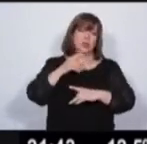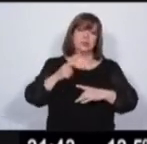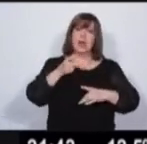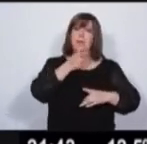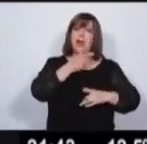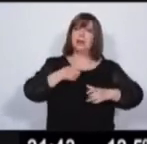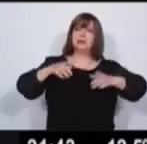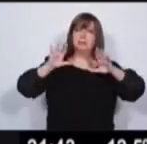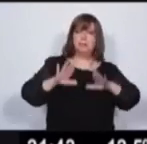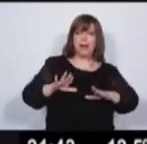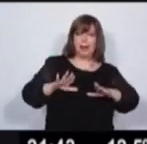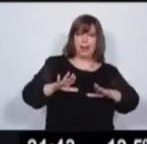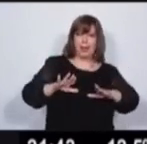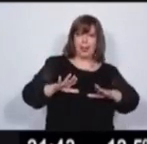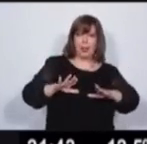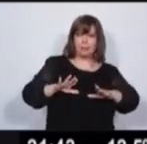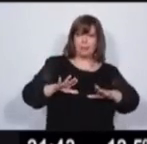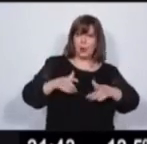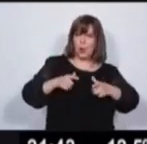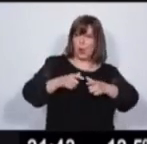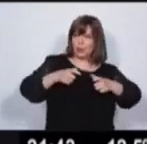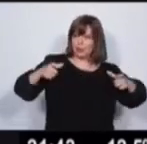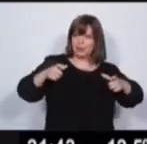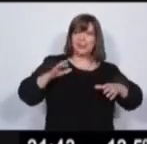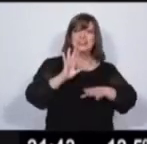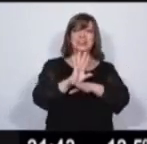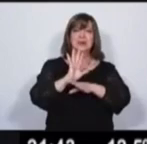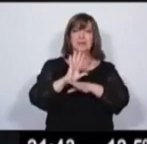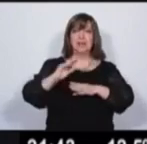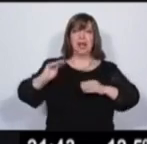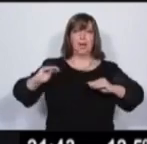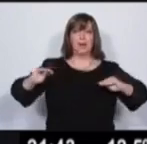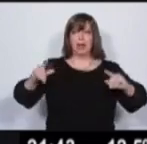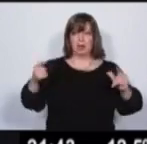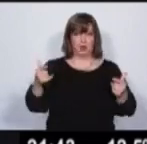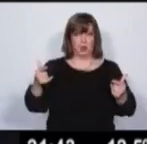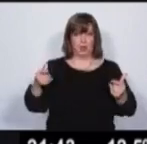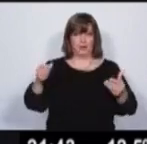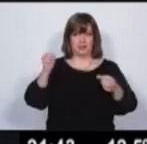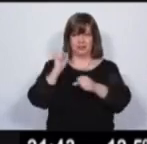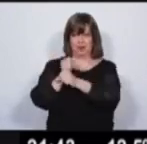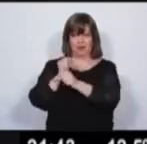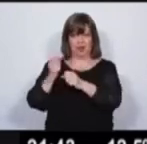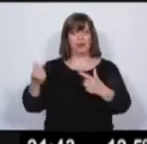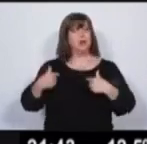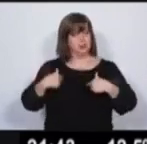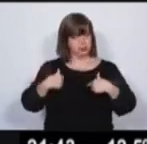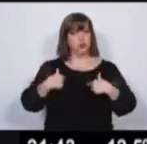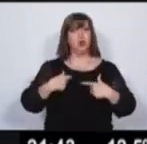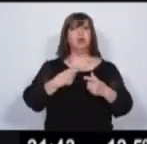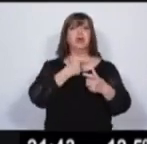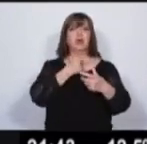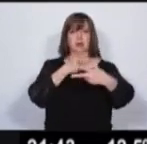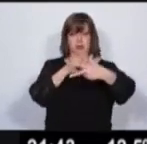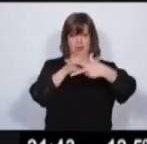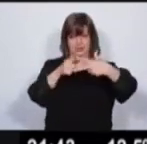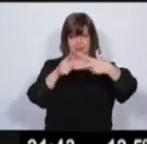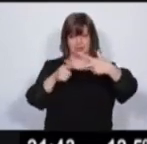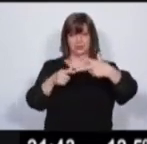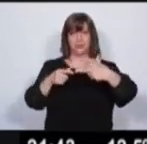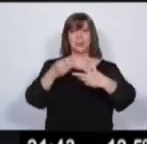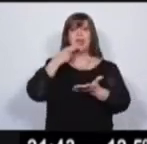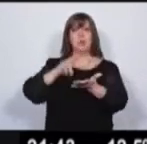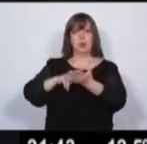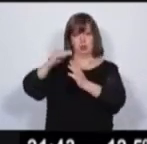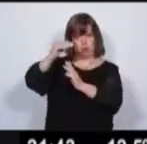crece esto significa que tiene menos oportunidades y hay menos empleo qué es lo que vamos a hacer vamos a trabajar fuertemente sobre tres ejes bajar